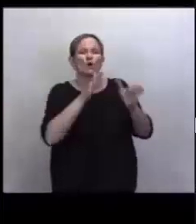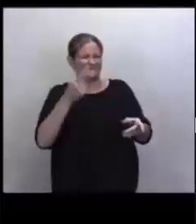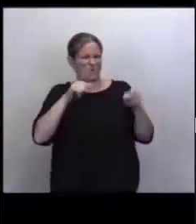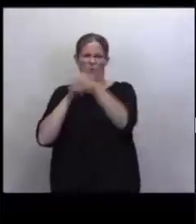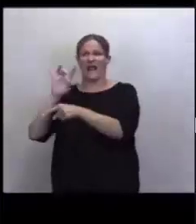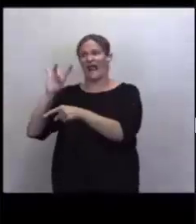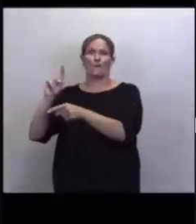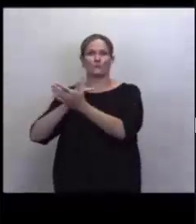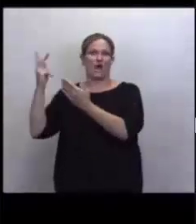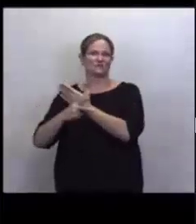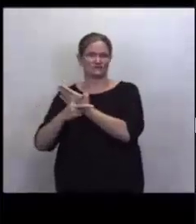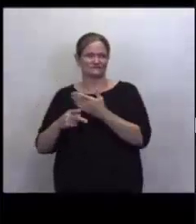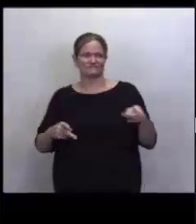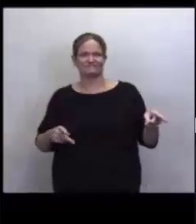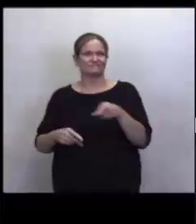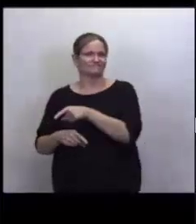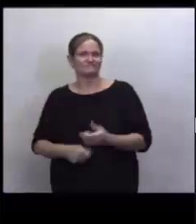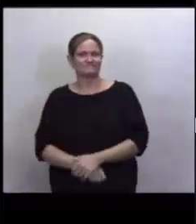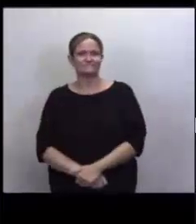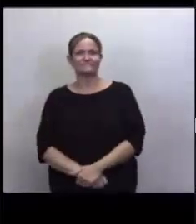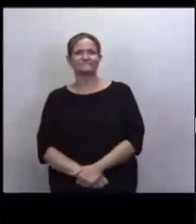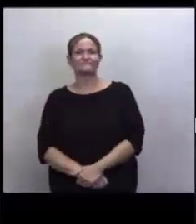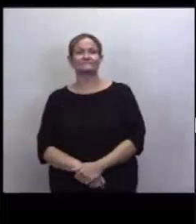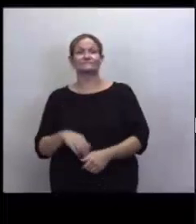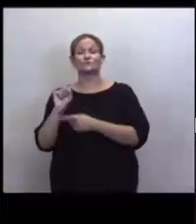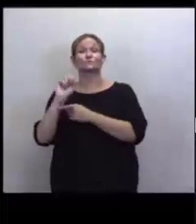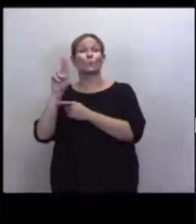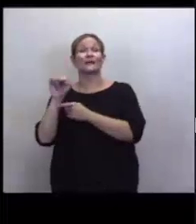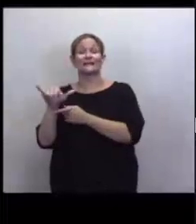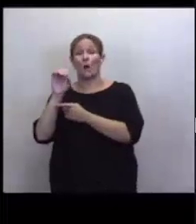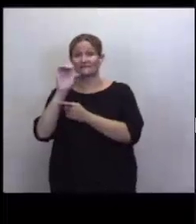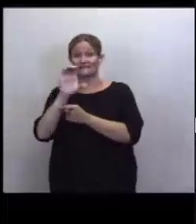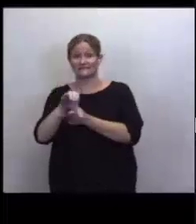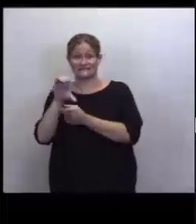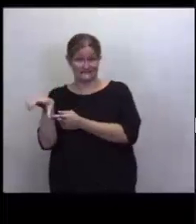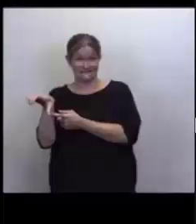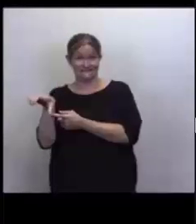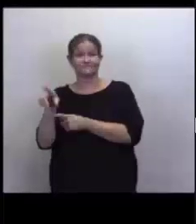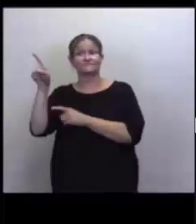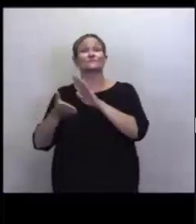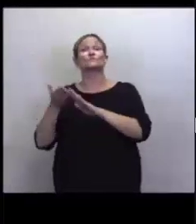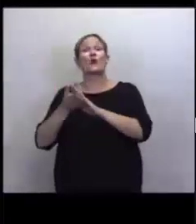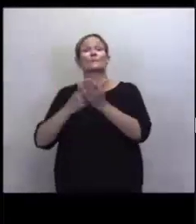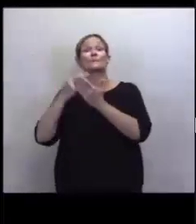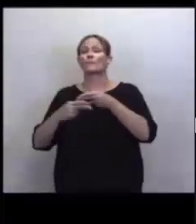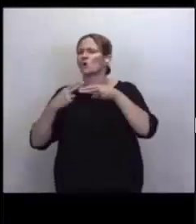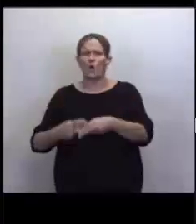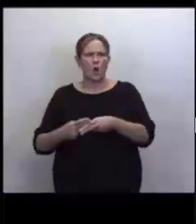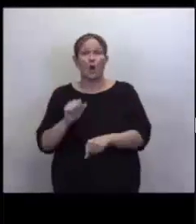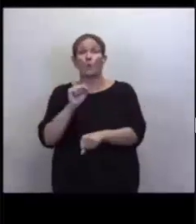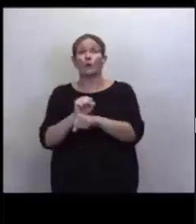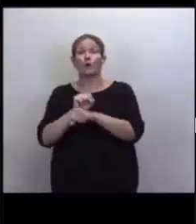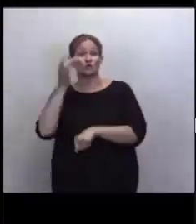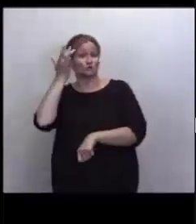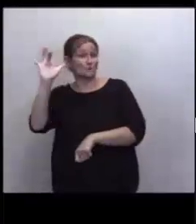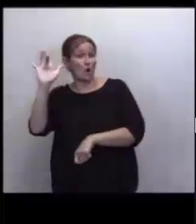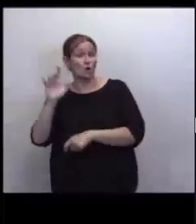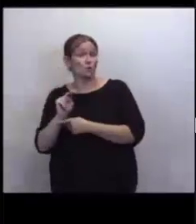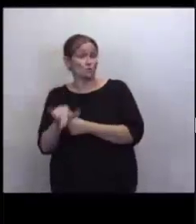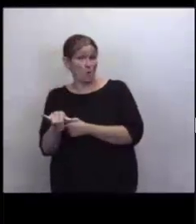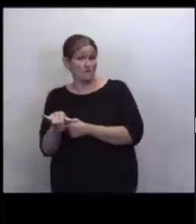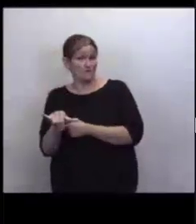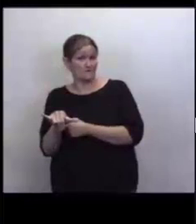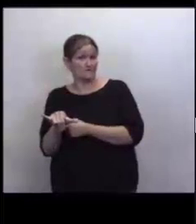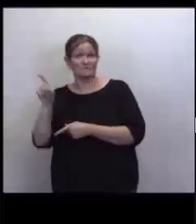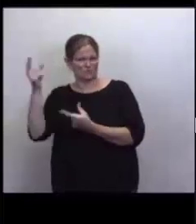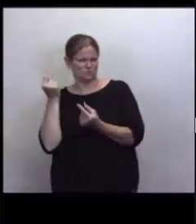Workforce Forward Syracuse. Este programa ayudaría a capacitar y conectar los trabajadores locales con los